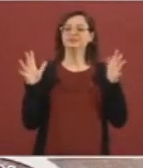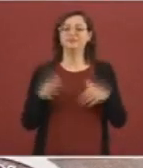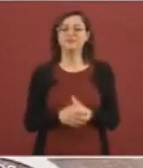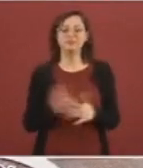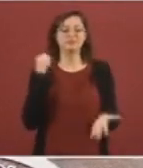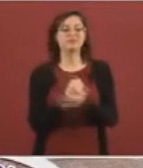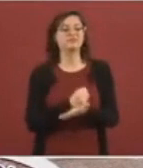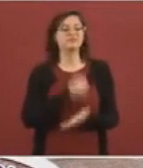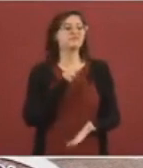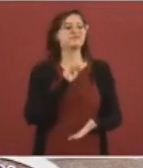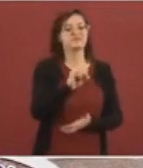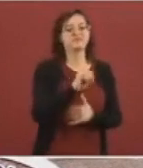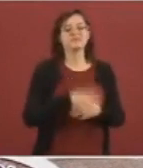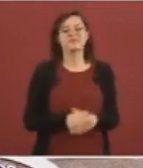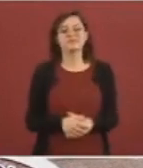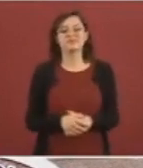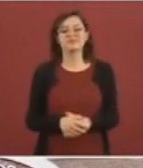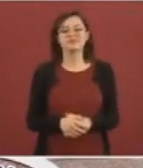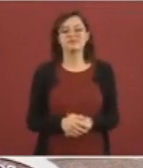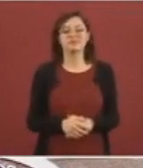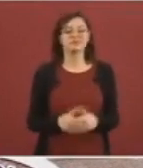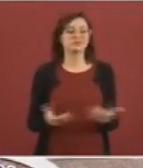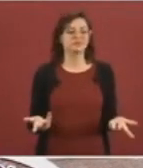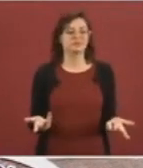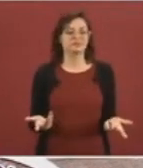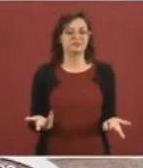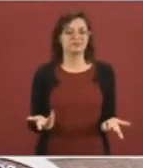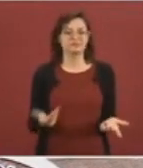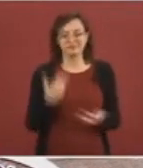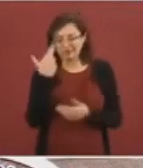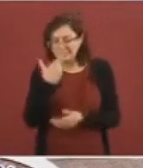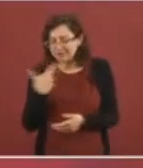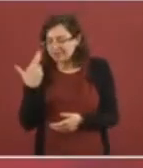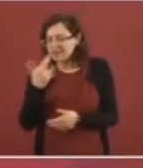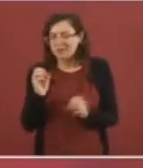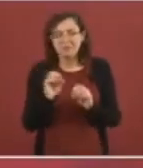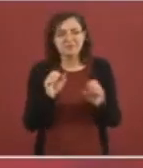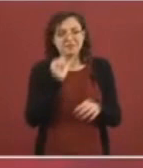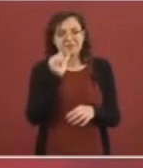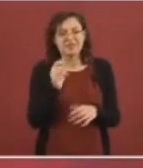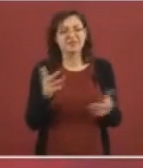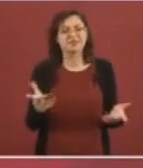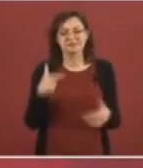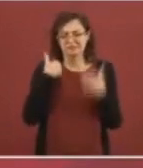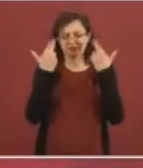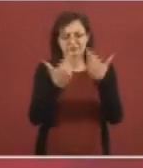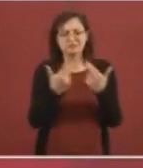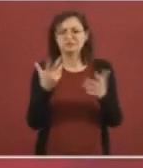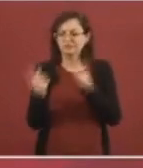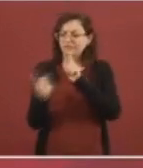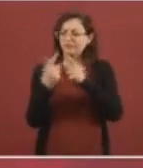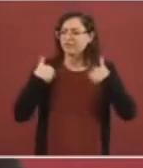te lo apruebo. Ahora tuve una reunión con los representantes de los empresarios y eso les